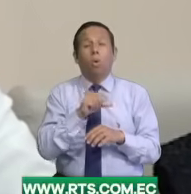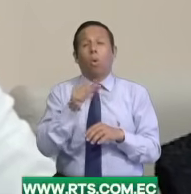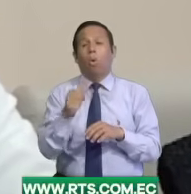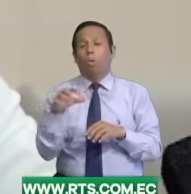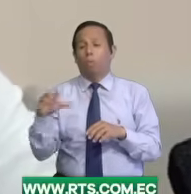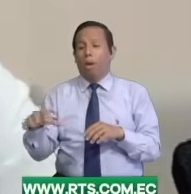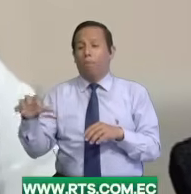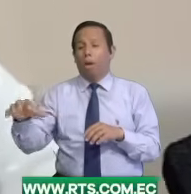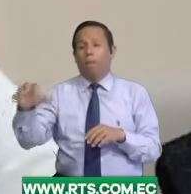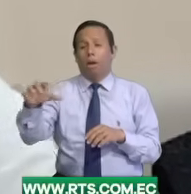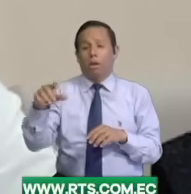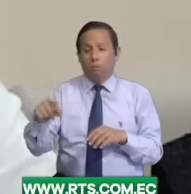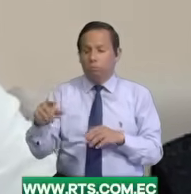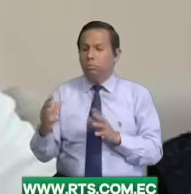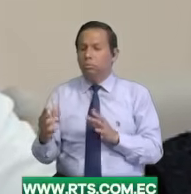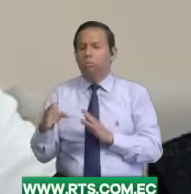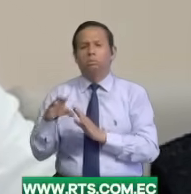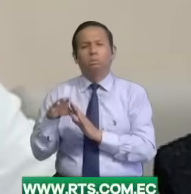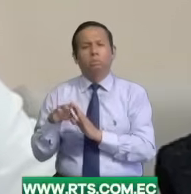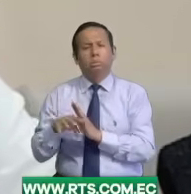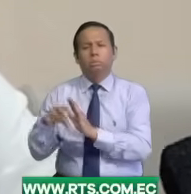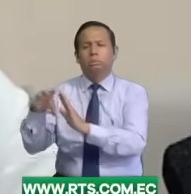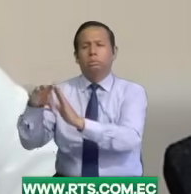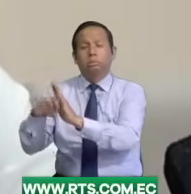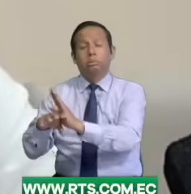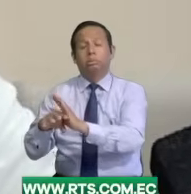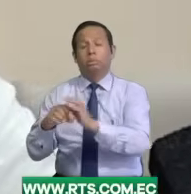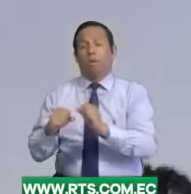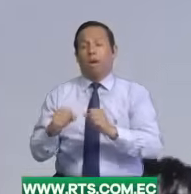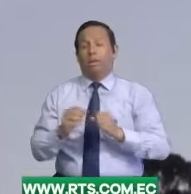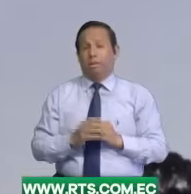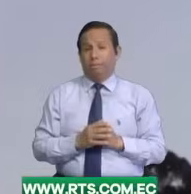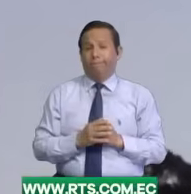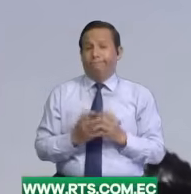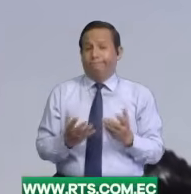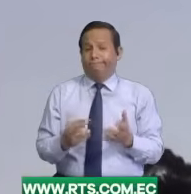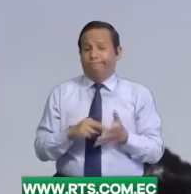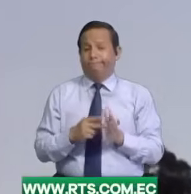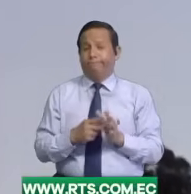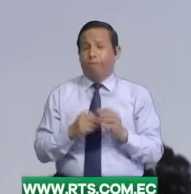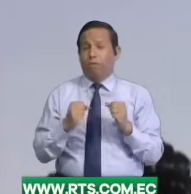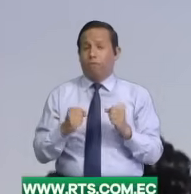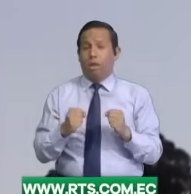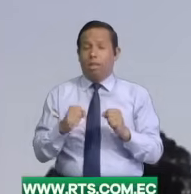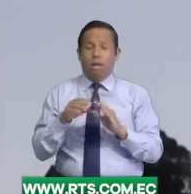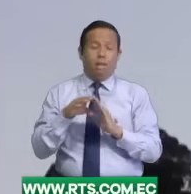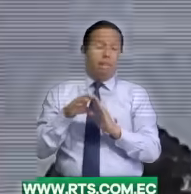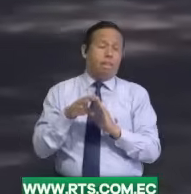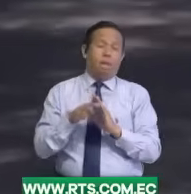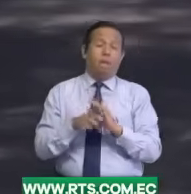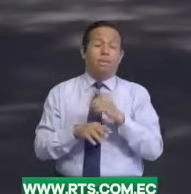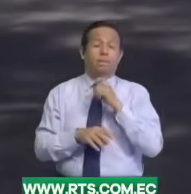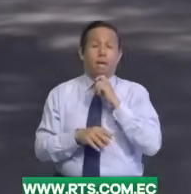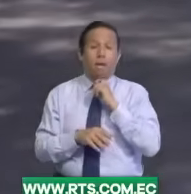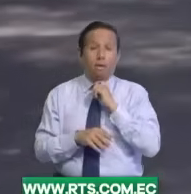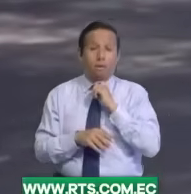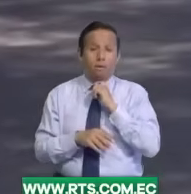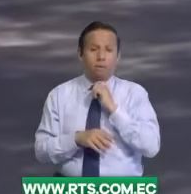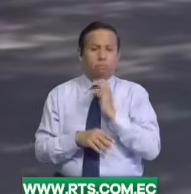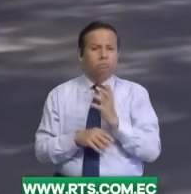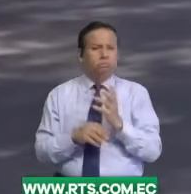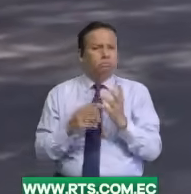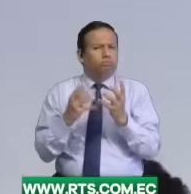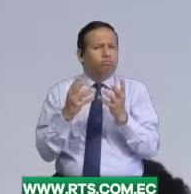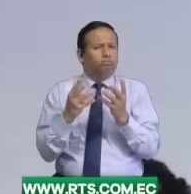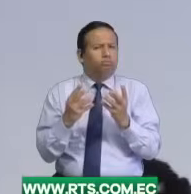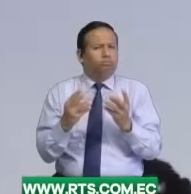Machangara están con estado de caudales en bajo. La situación en realidad se agudiza. La ausencia de humedad